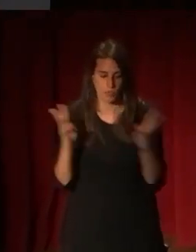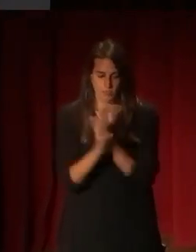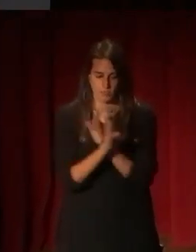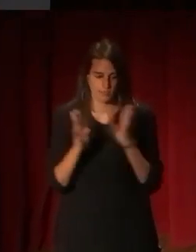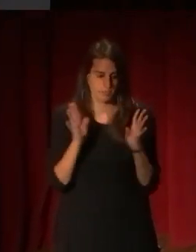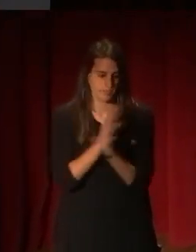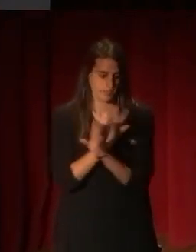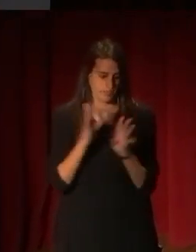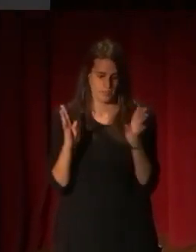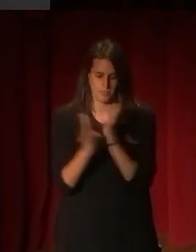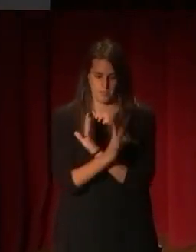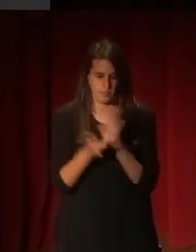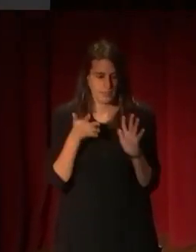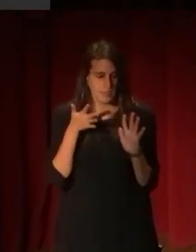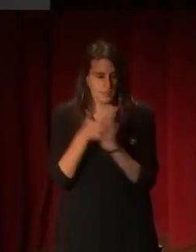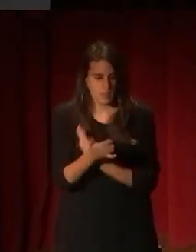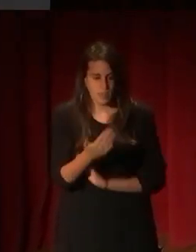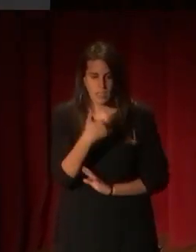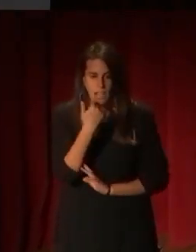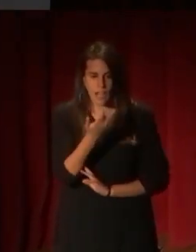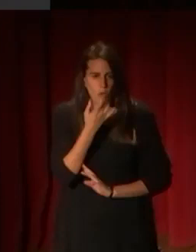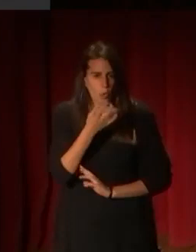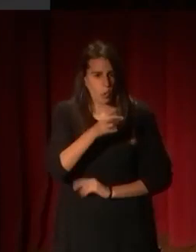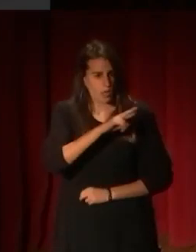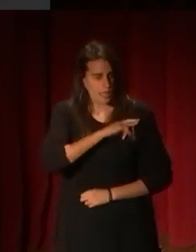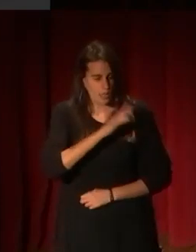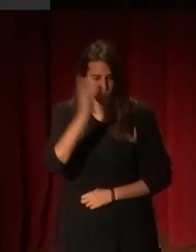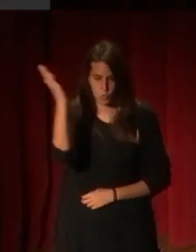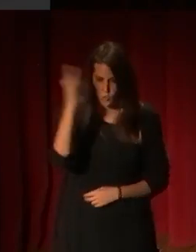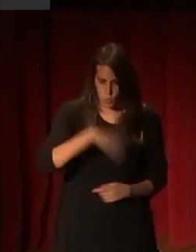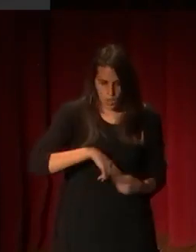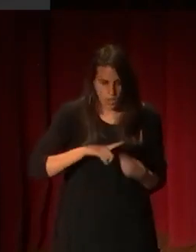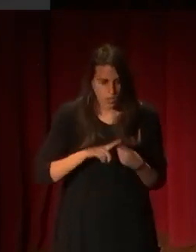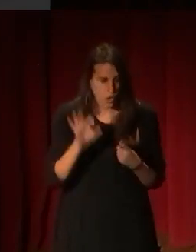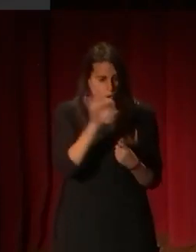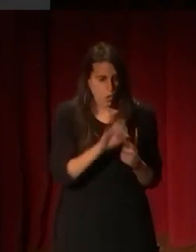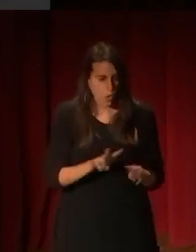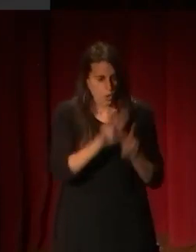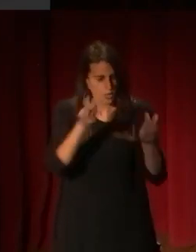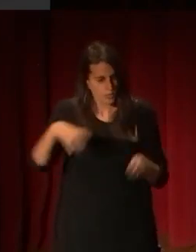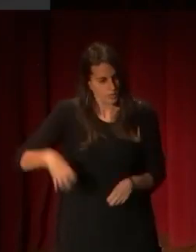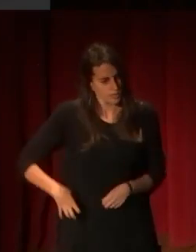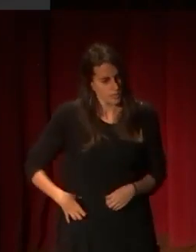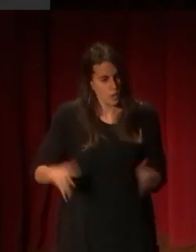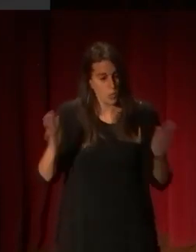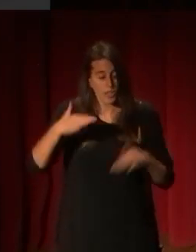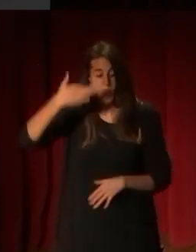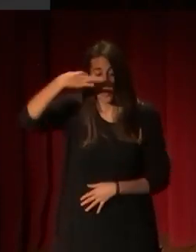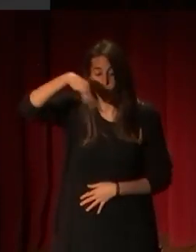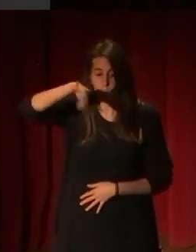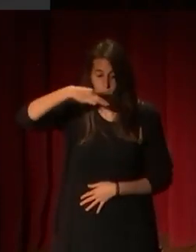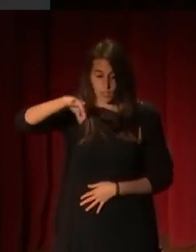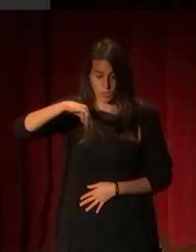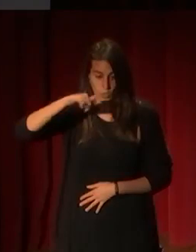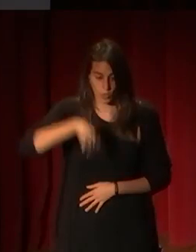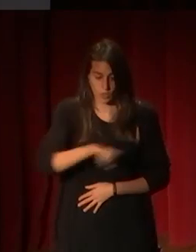refiero a que no hay ningún elemento eclesiástico ni tampoco ningún elemento cortesano con una salvedad y es que la villa